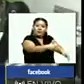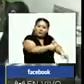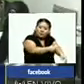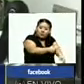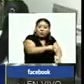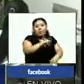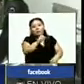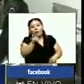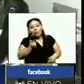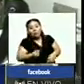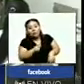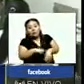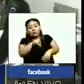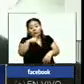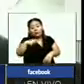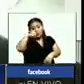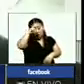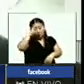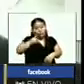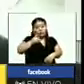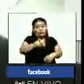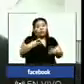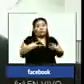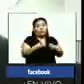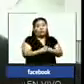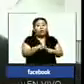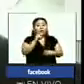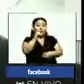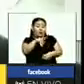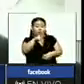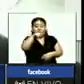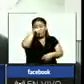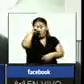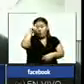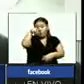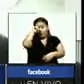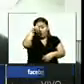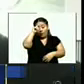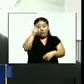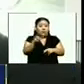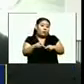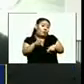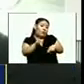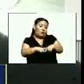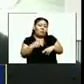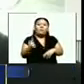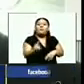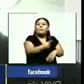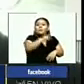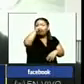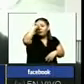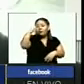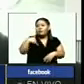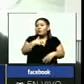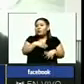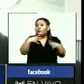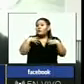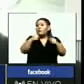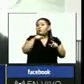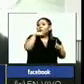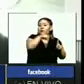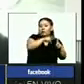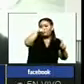estudiantes en su año social pago de las horas de trabajo de los trabajadores de salud puesto que ellos laboran